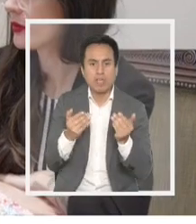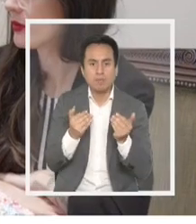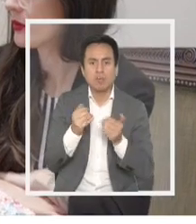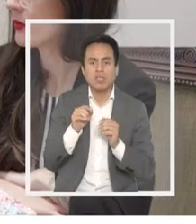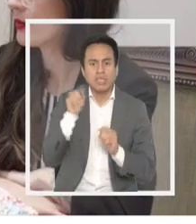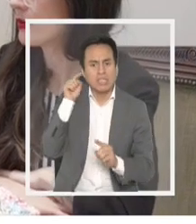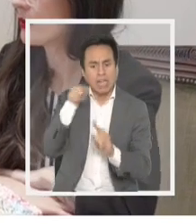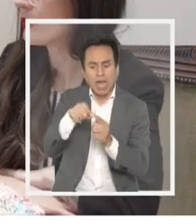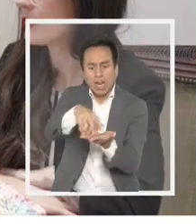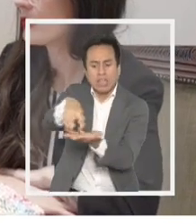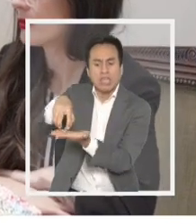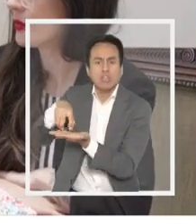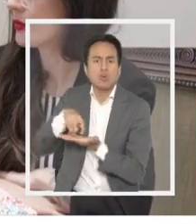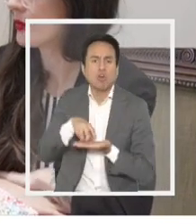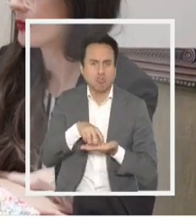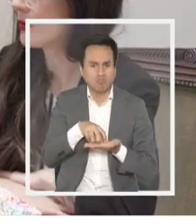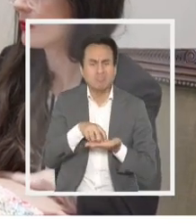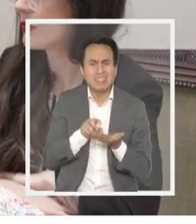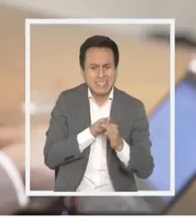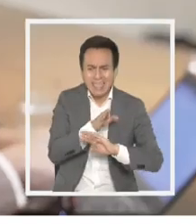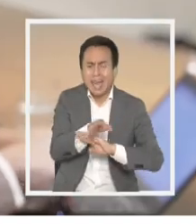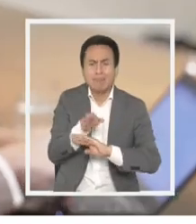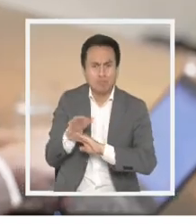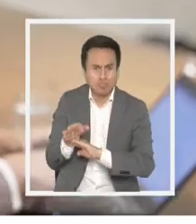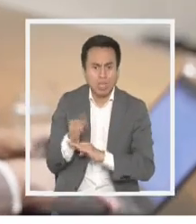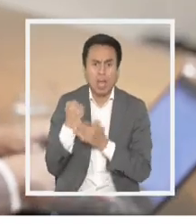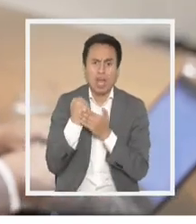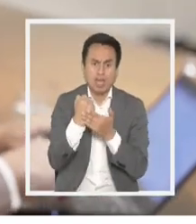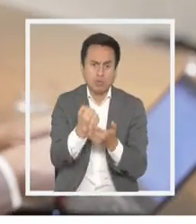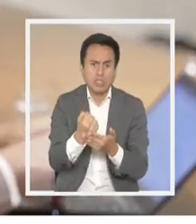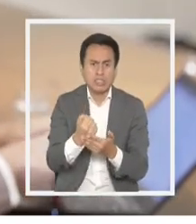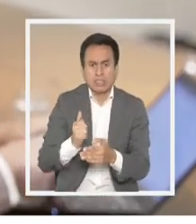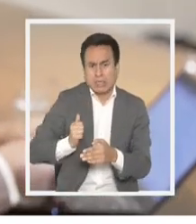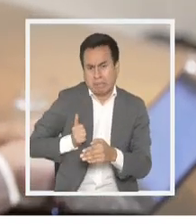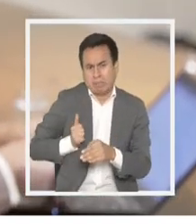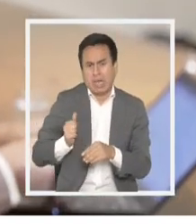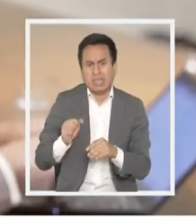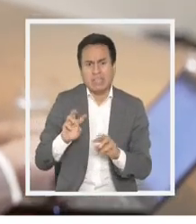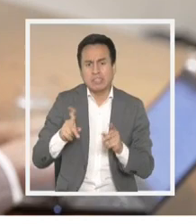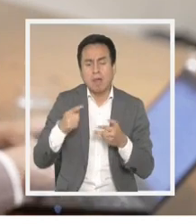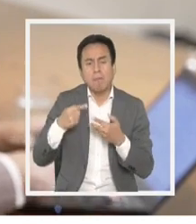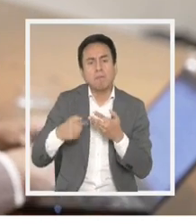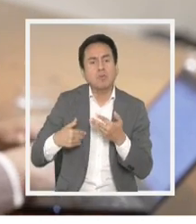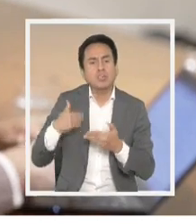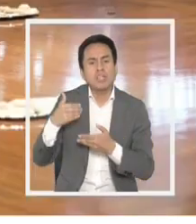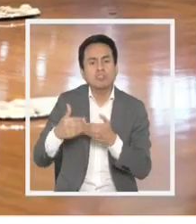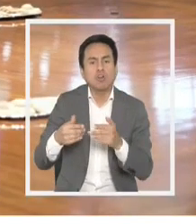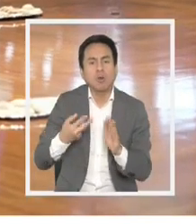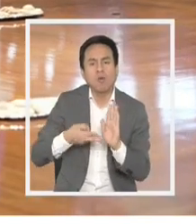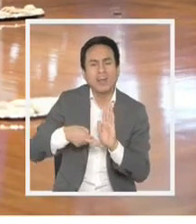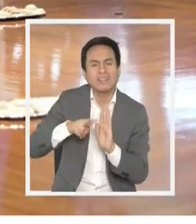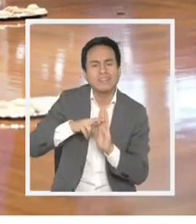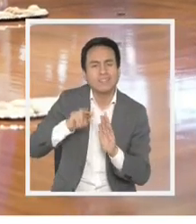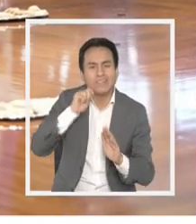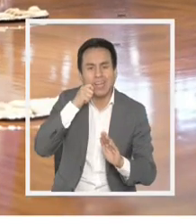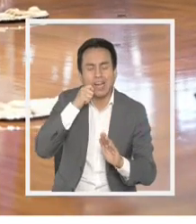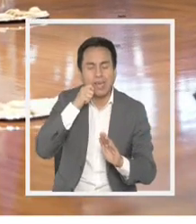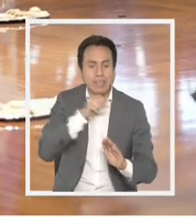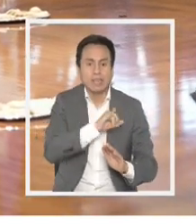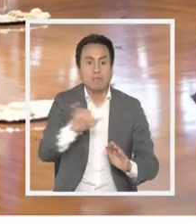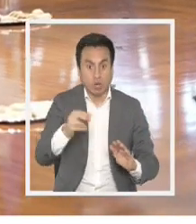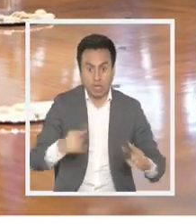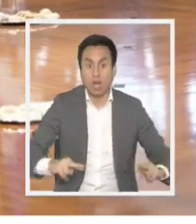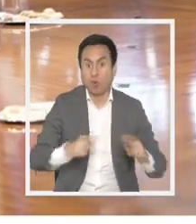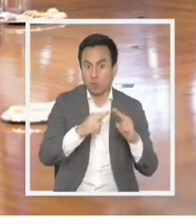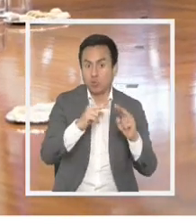llegar a los territorios llegar a las comunidades con ayudas temprana en un proceso que hemos denominado de rehabilitación previo a la